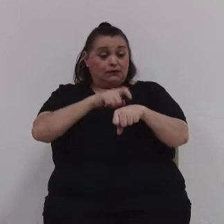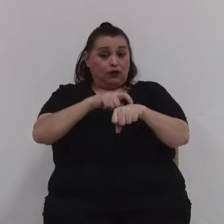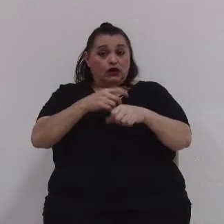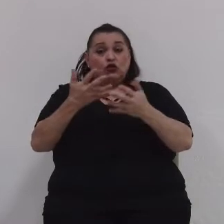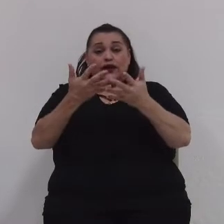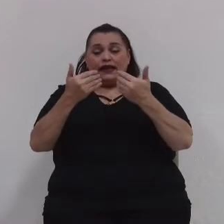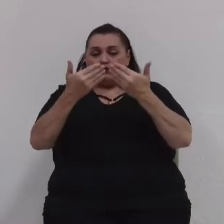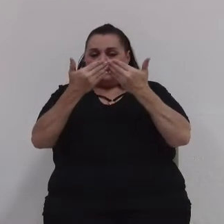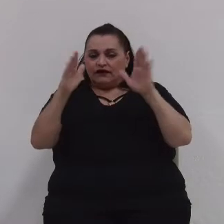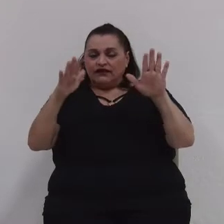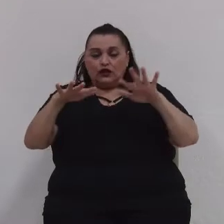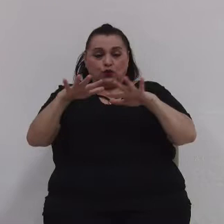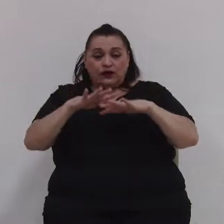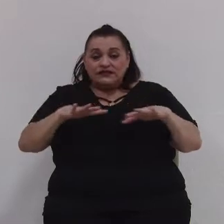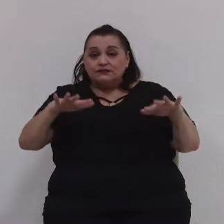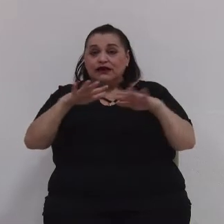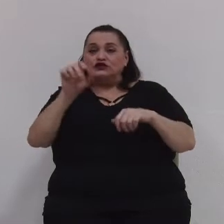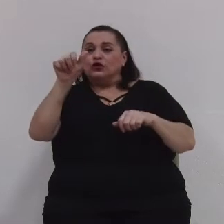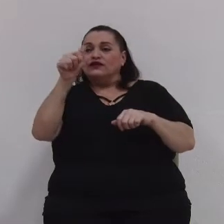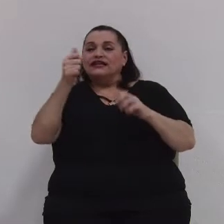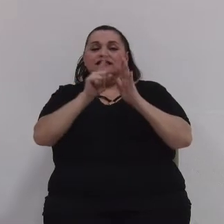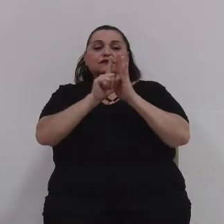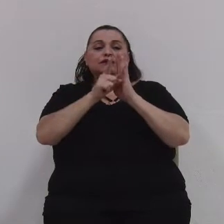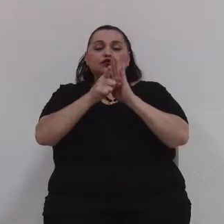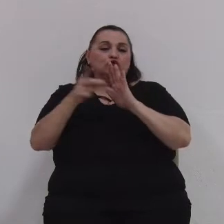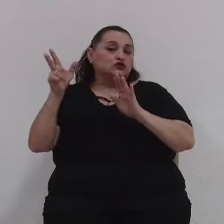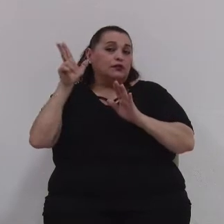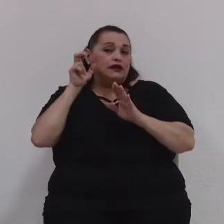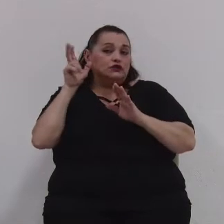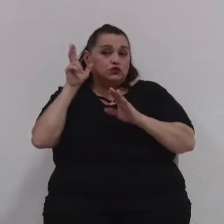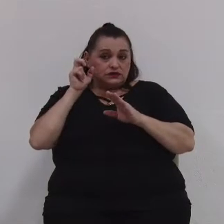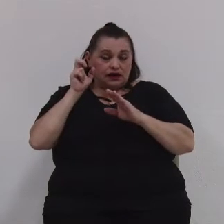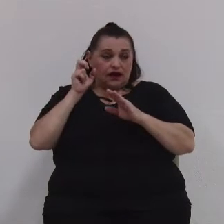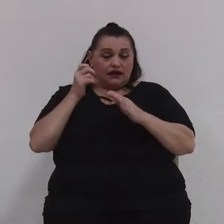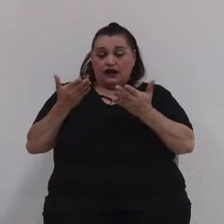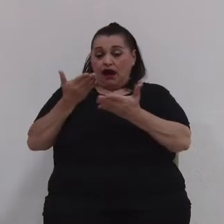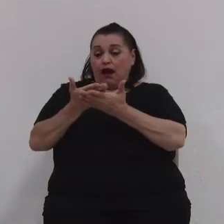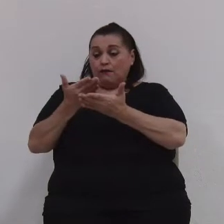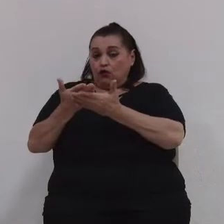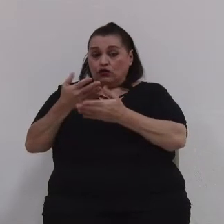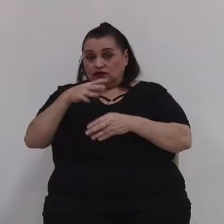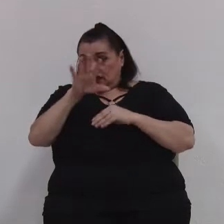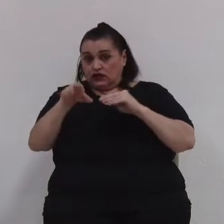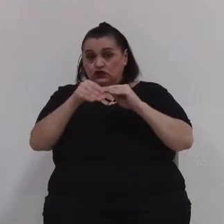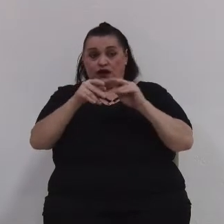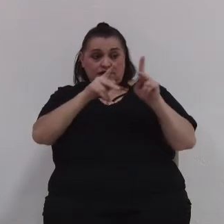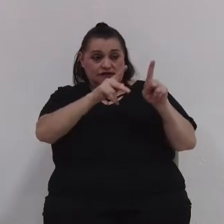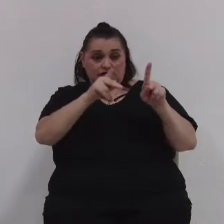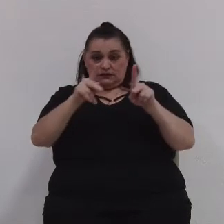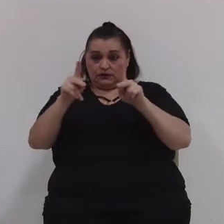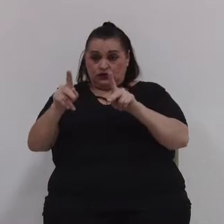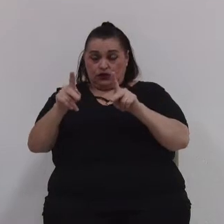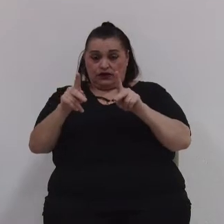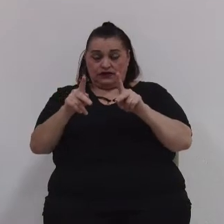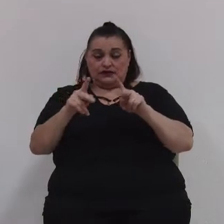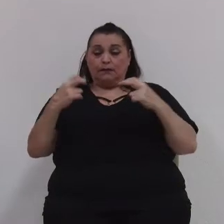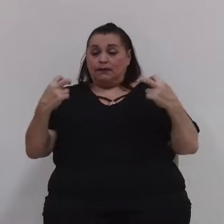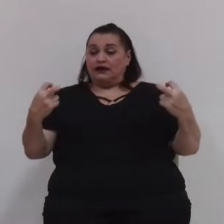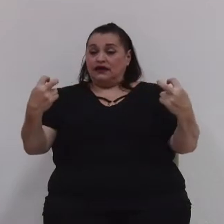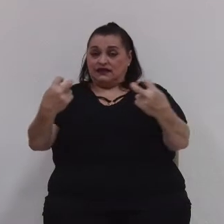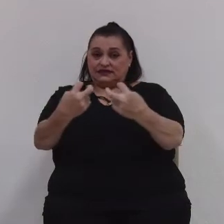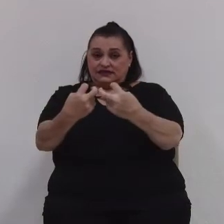un espacio de 10 minutos para escuchar aportes adicionales de las personas panelistas sobre